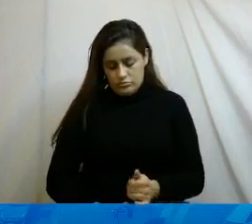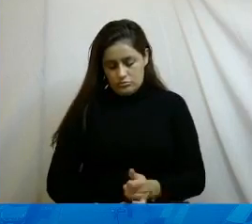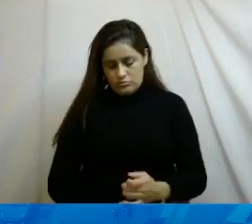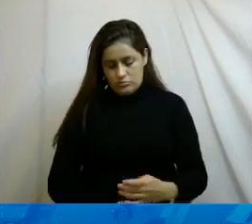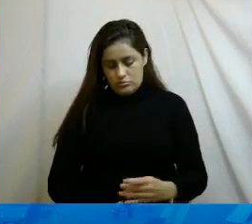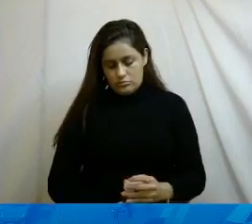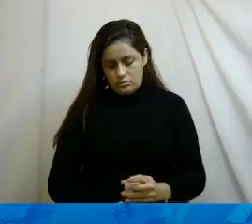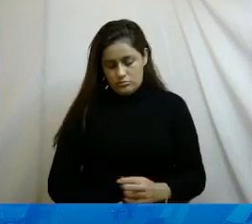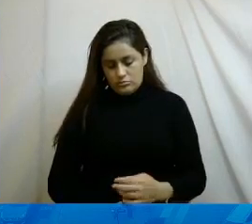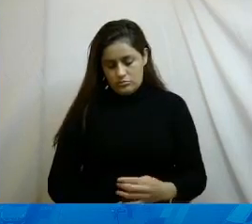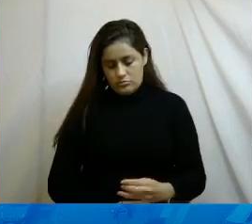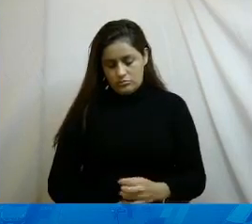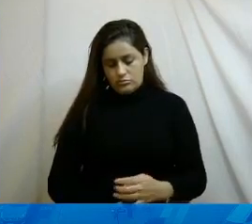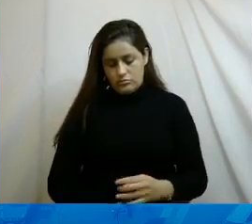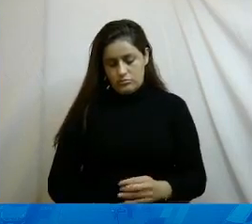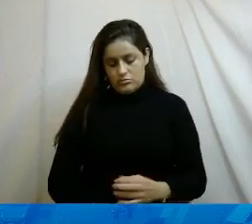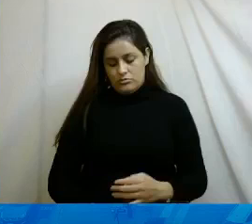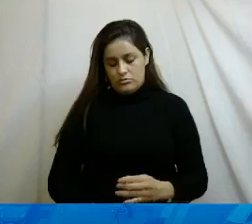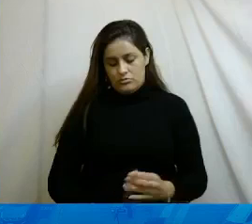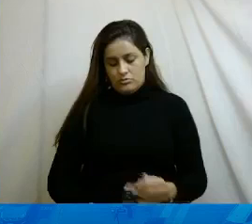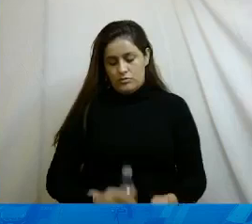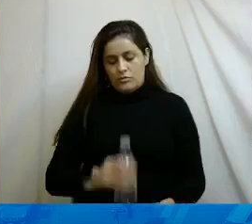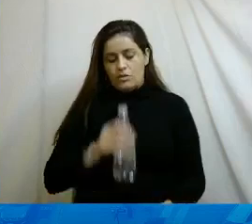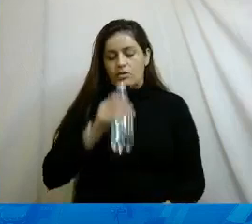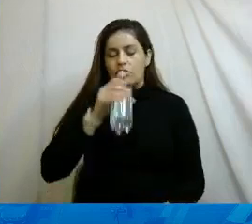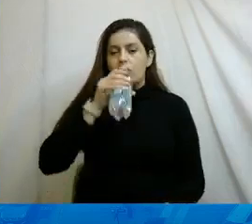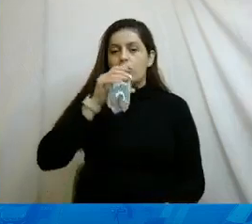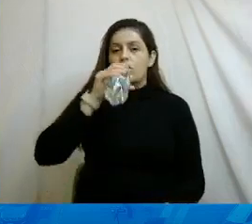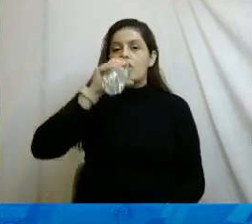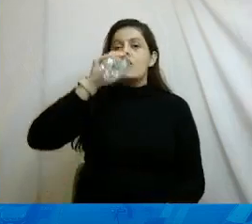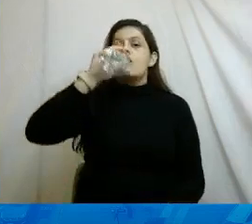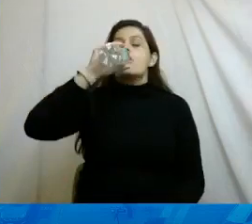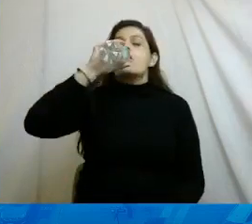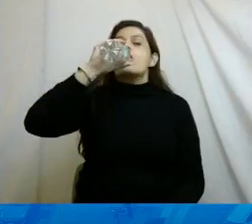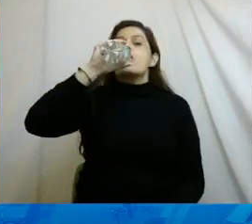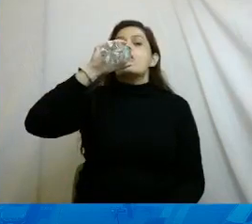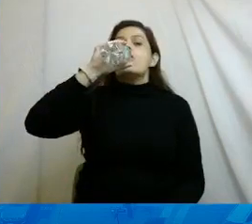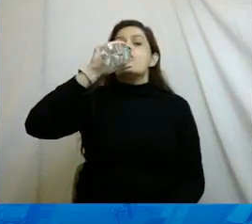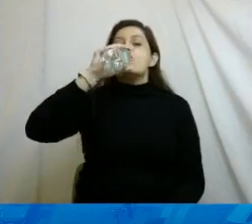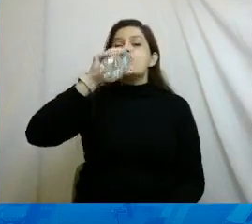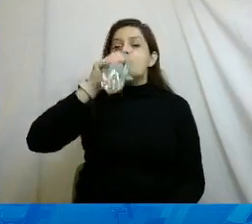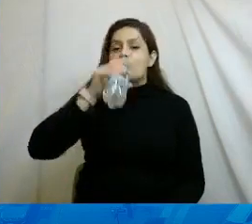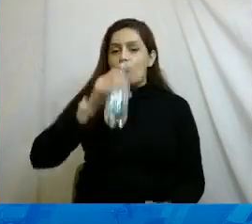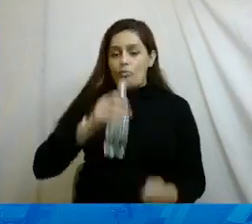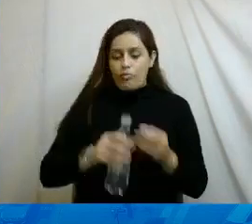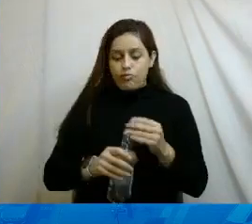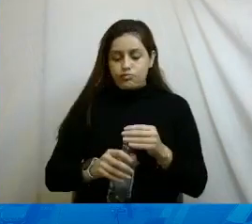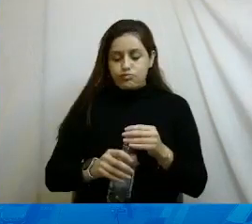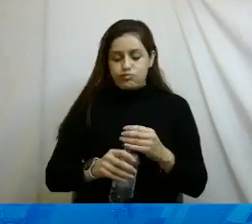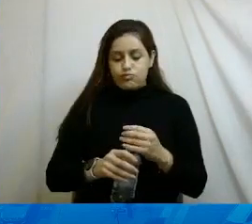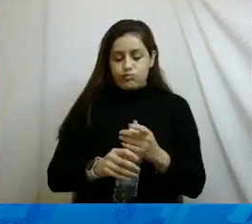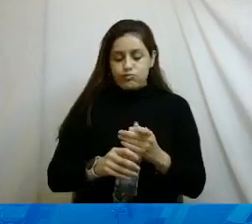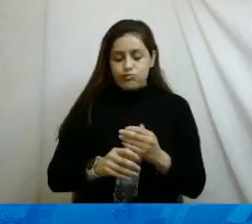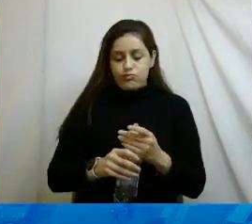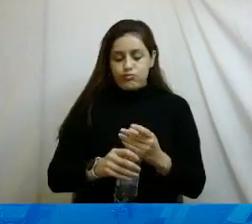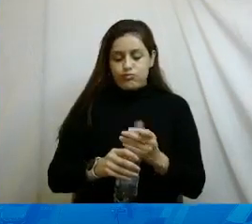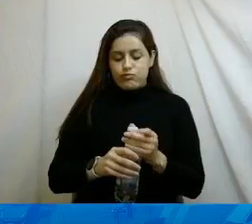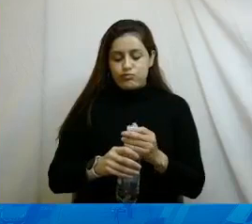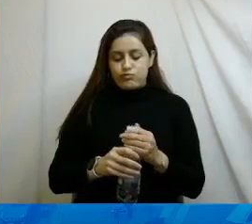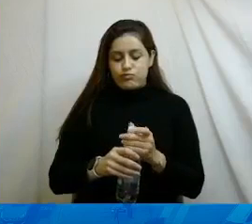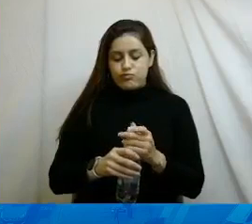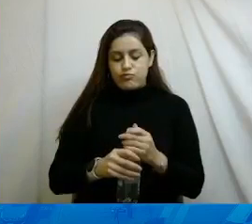también la explicación en términos presupuestarios, pero yo solicito también en este espacio